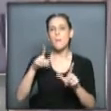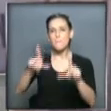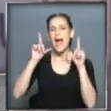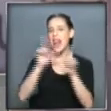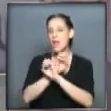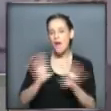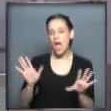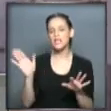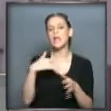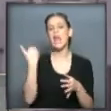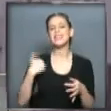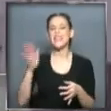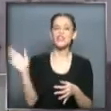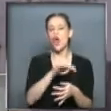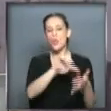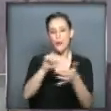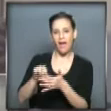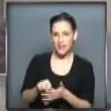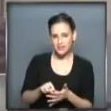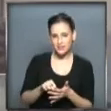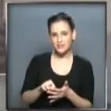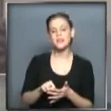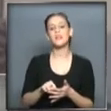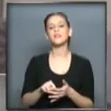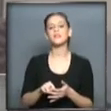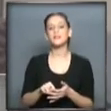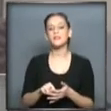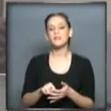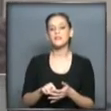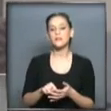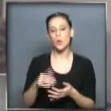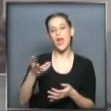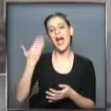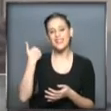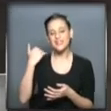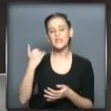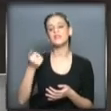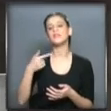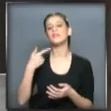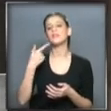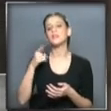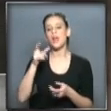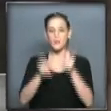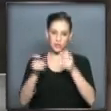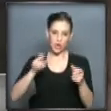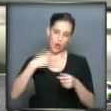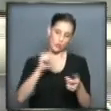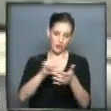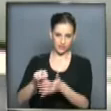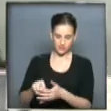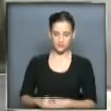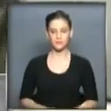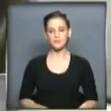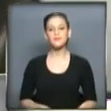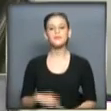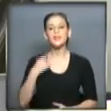puso en riesgo la vida de los cascos azules argentinos que estaban en la ex Yugoslavia separando a croatas y serbios.